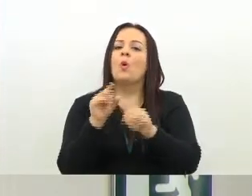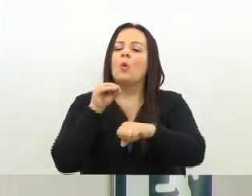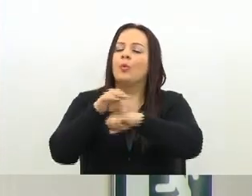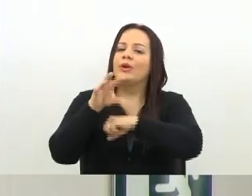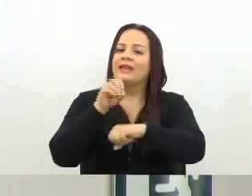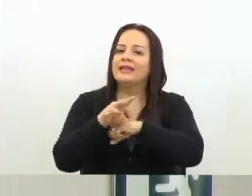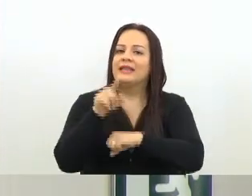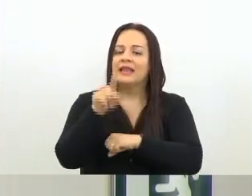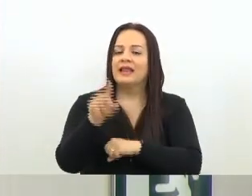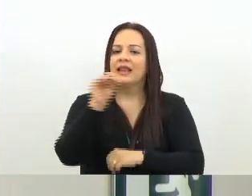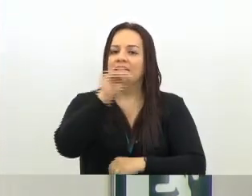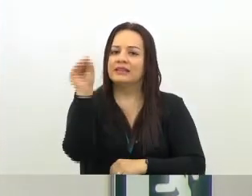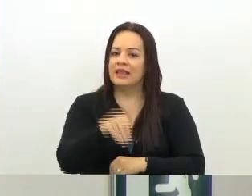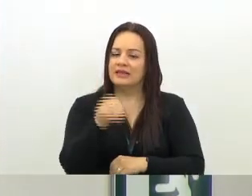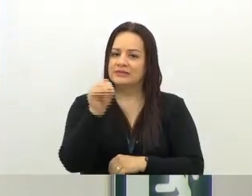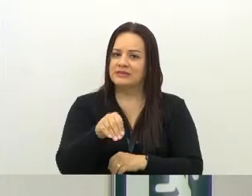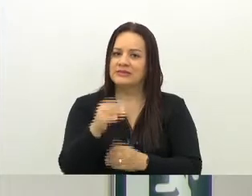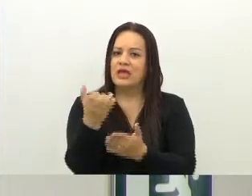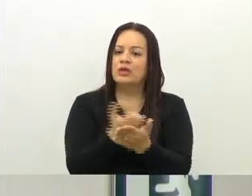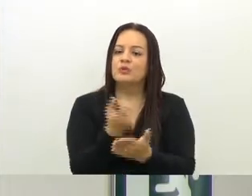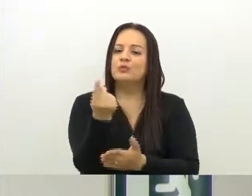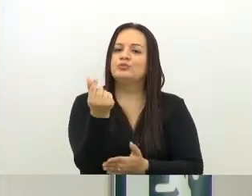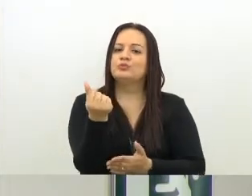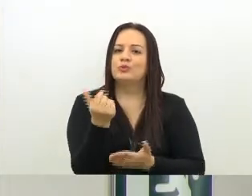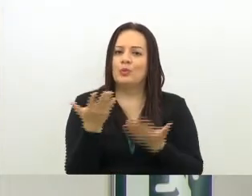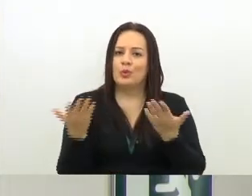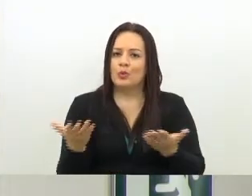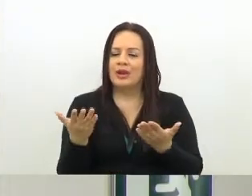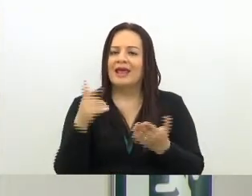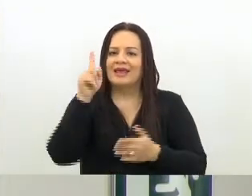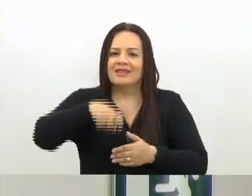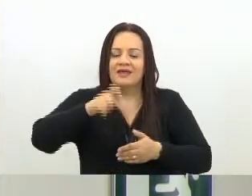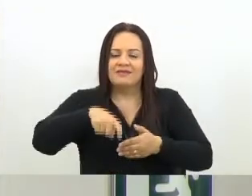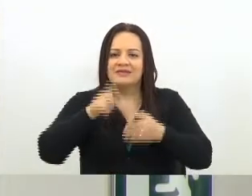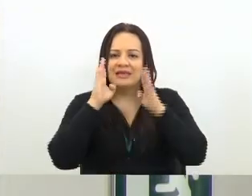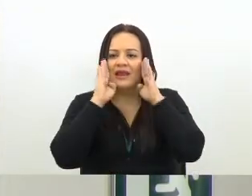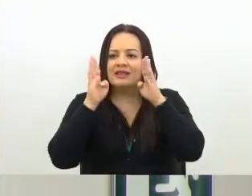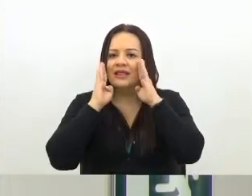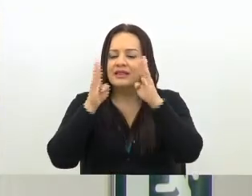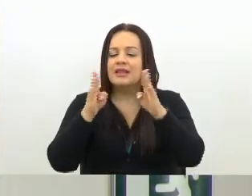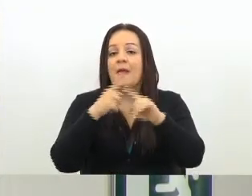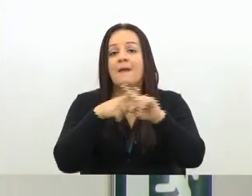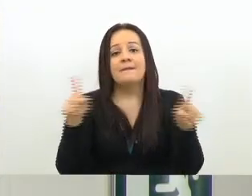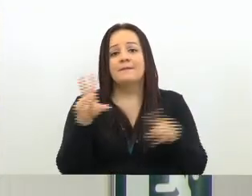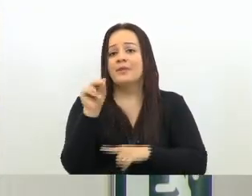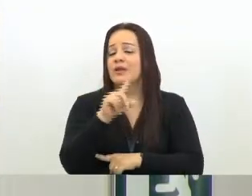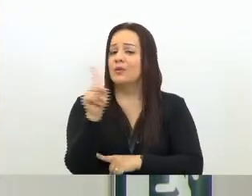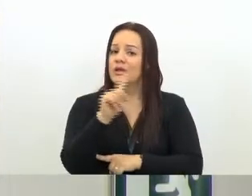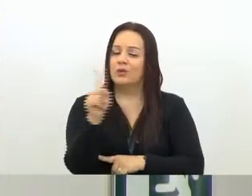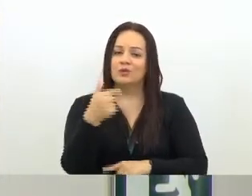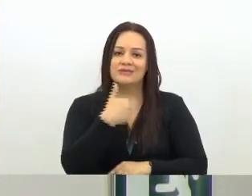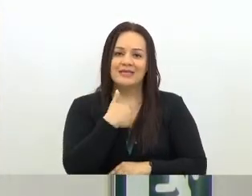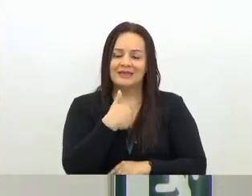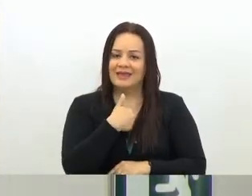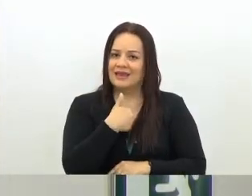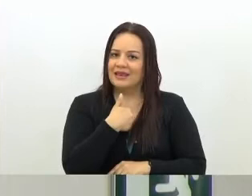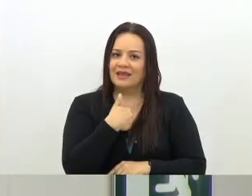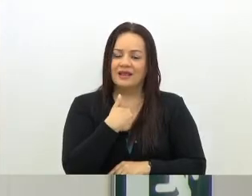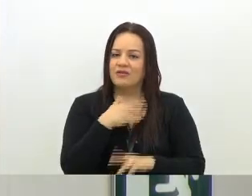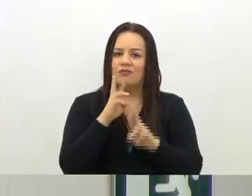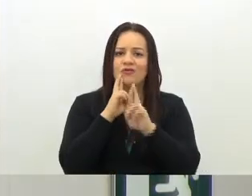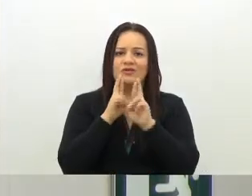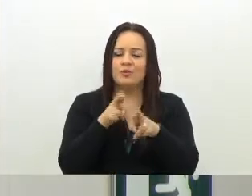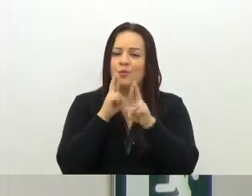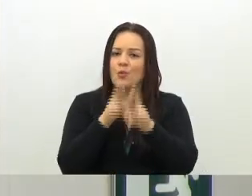las tasas de usura, que obviamente tienen que ser atendidas, pero que no se tienen